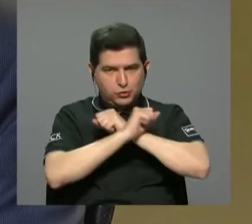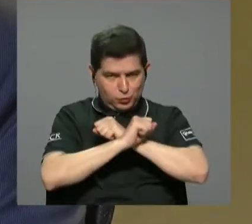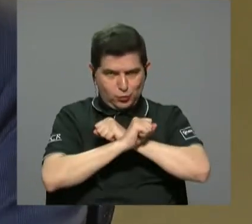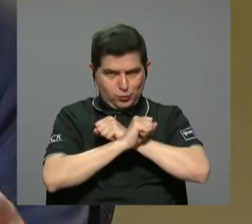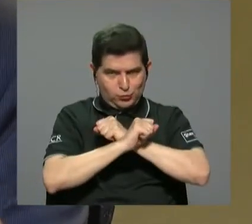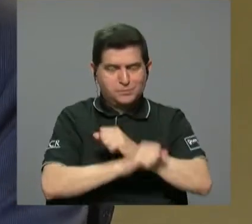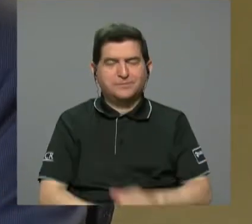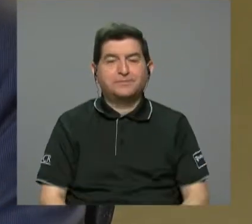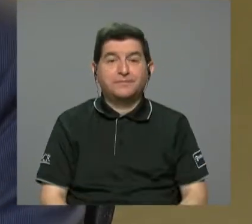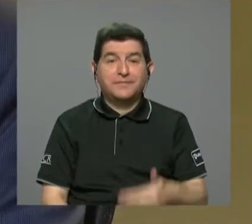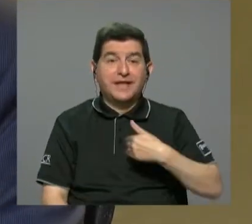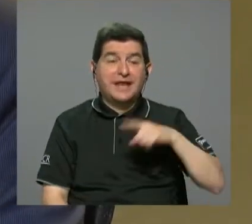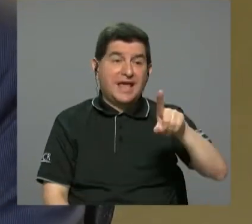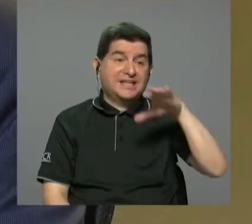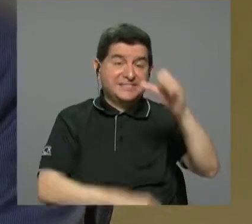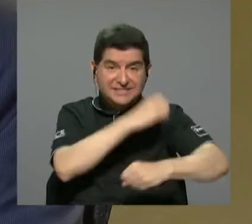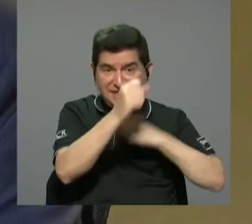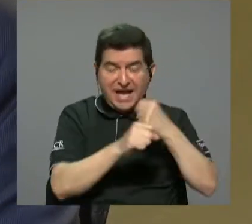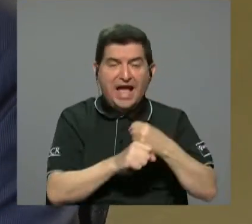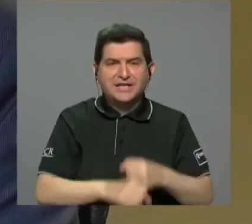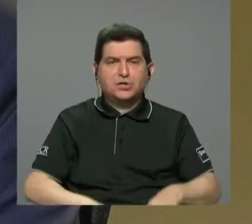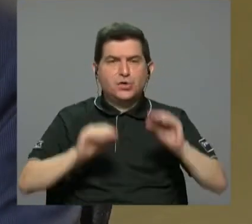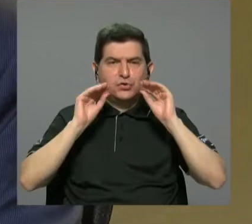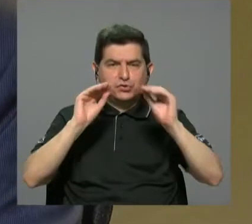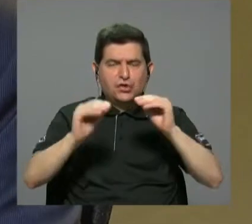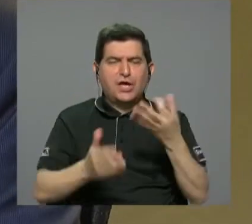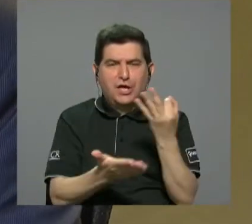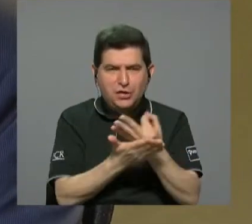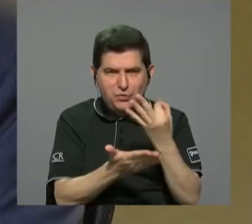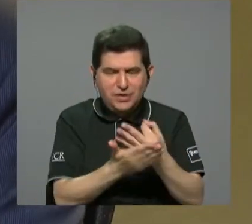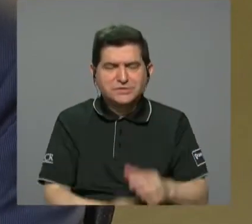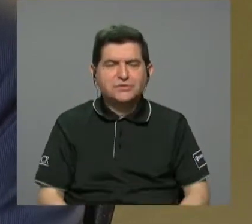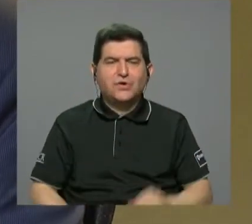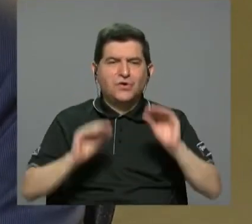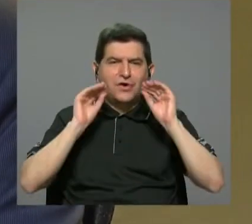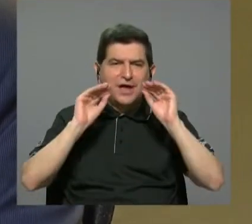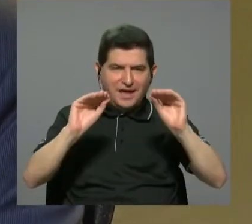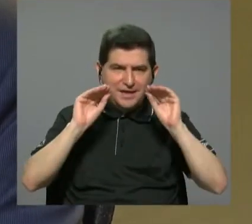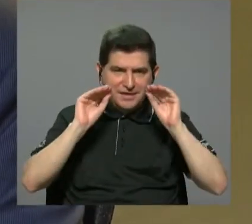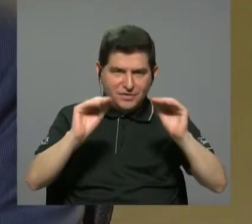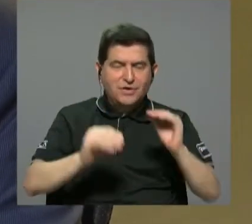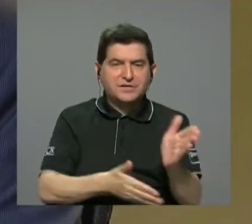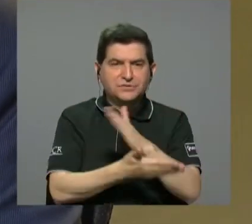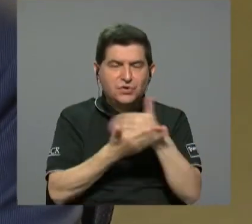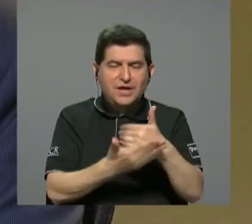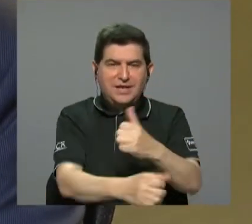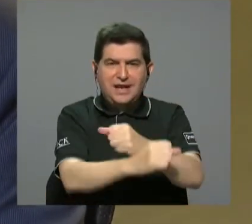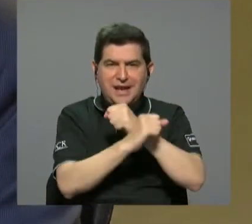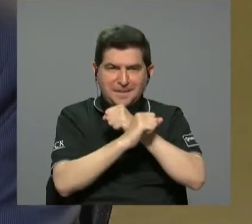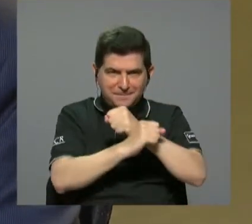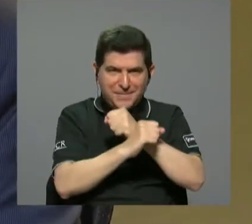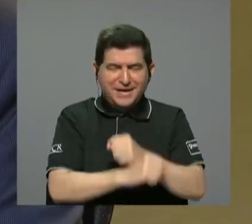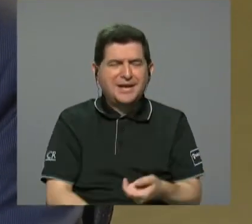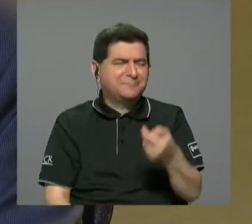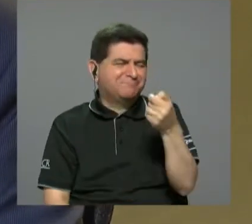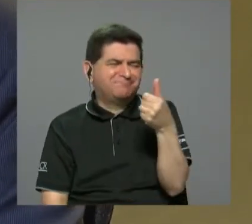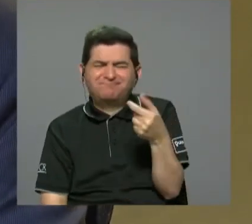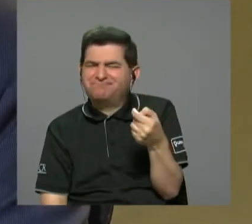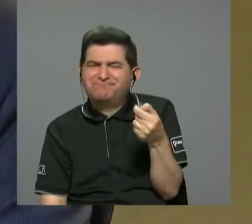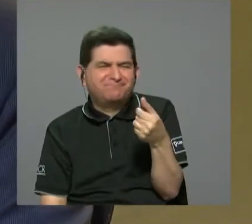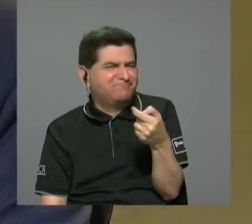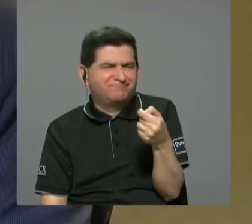en eso pues tenemos 100 años de que la educación financiera y la educación en la parte de aseguramiento es muy escasa.